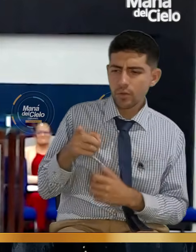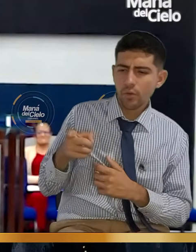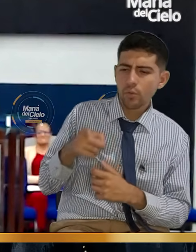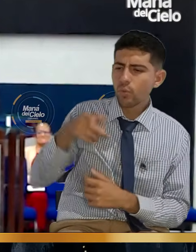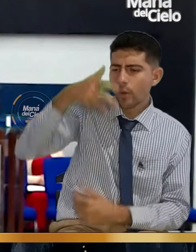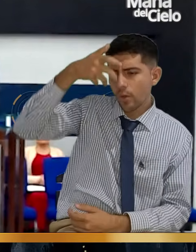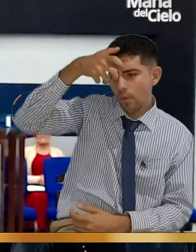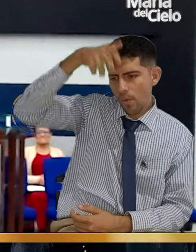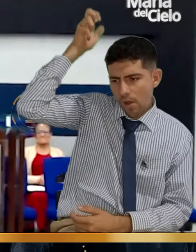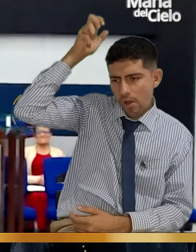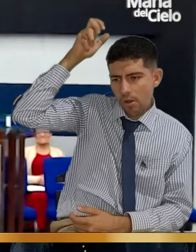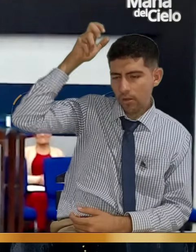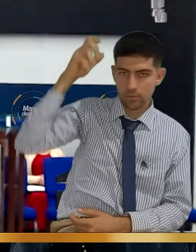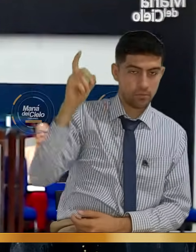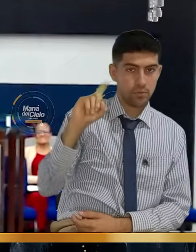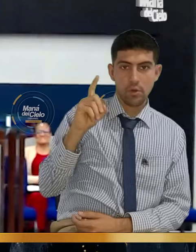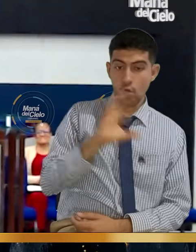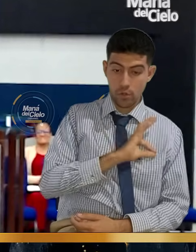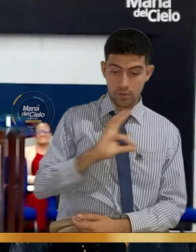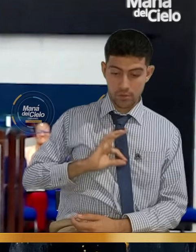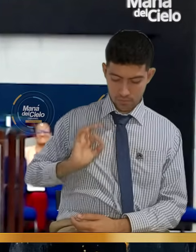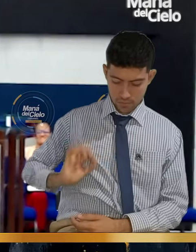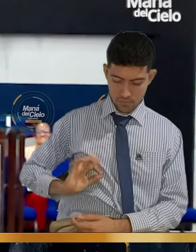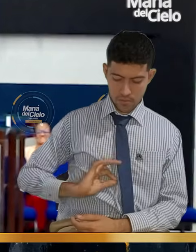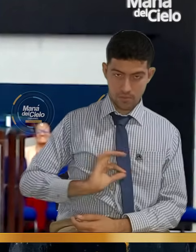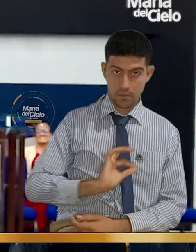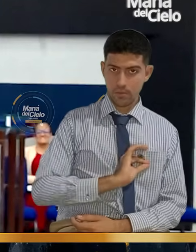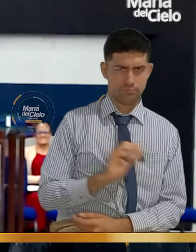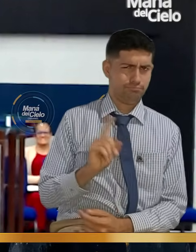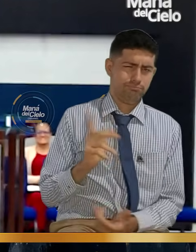decir varona, porque del varón fue tomada.